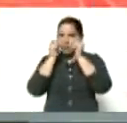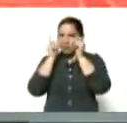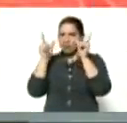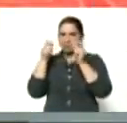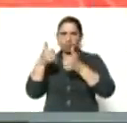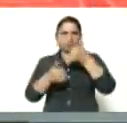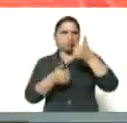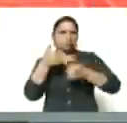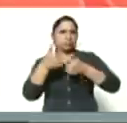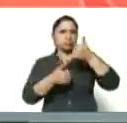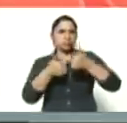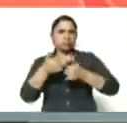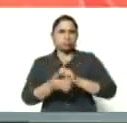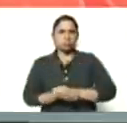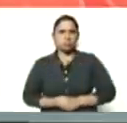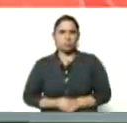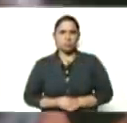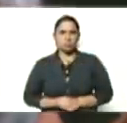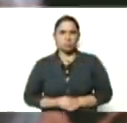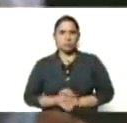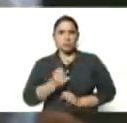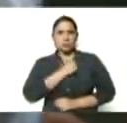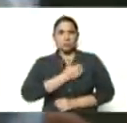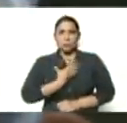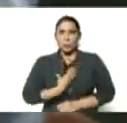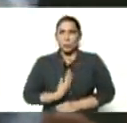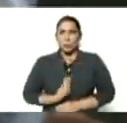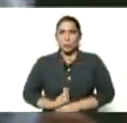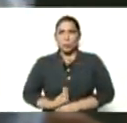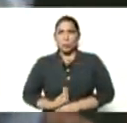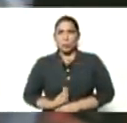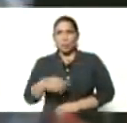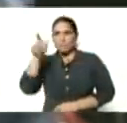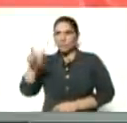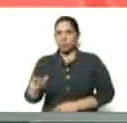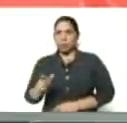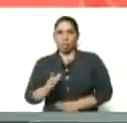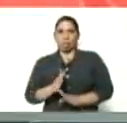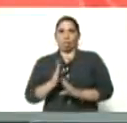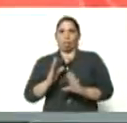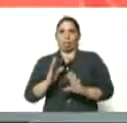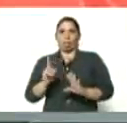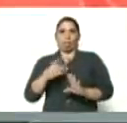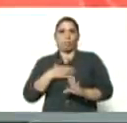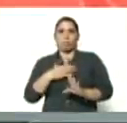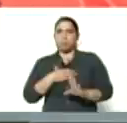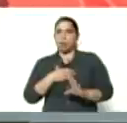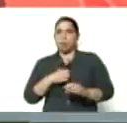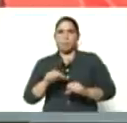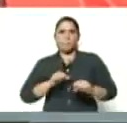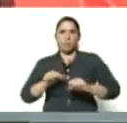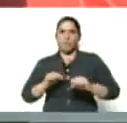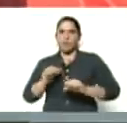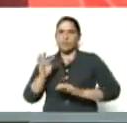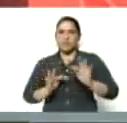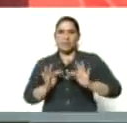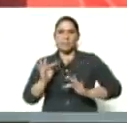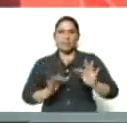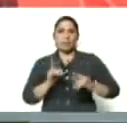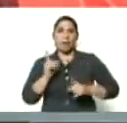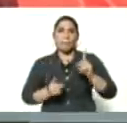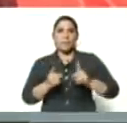primera evidencia de la depresión es la parálisis, la persona se paraliza, no se puede ni mover físicamente. A veces